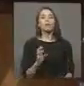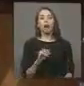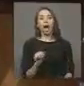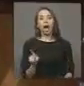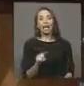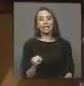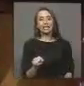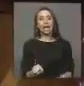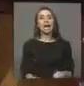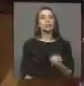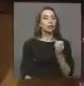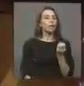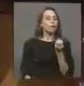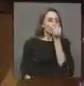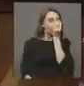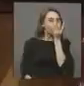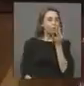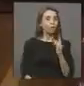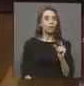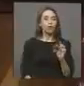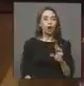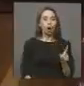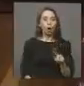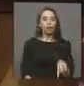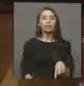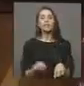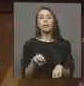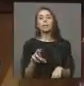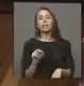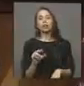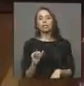Ramón, Flores, don Iván, Mirosevic, don Blado,